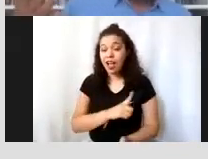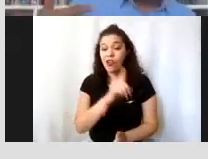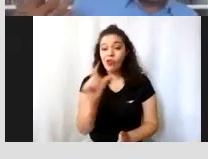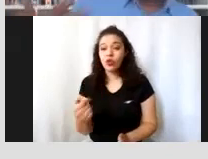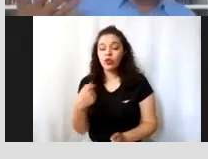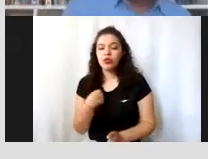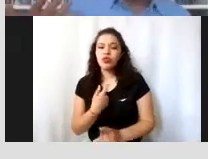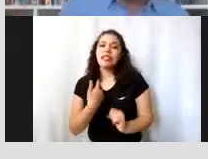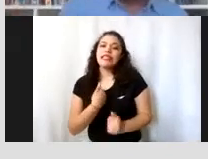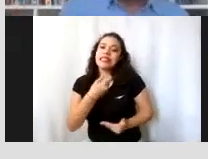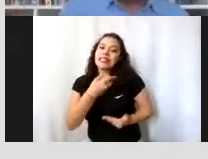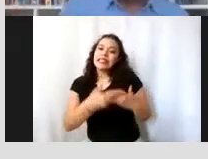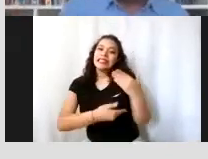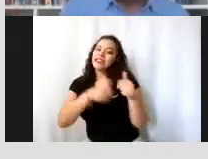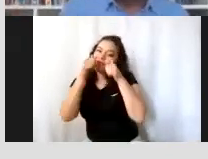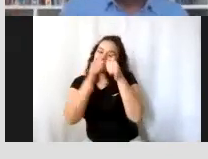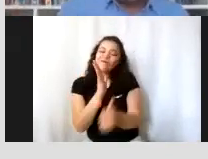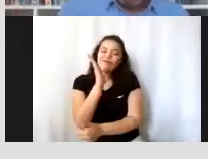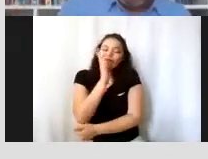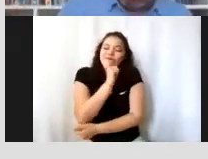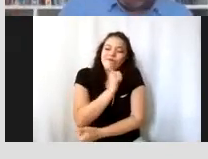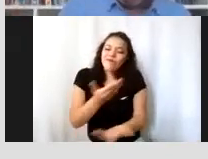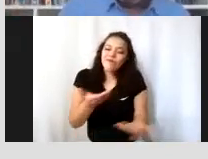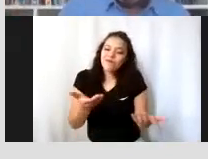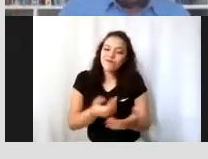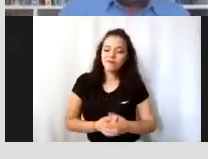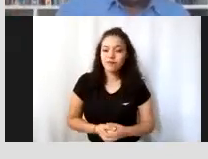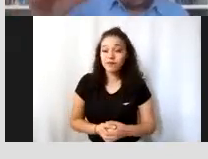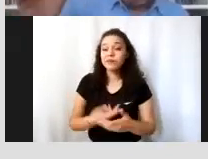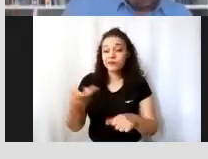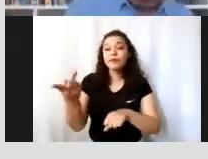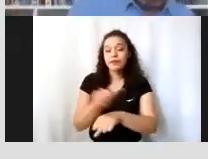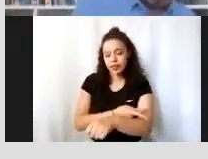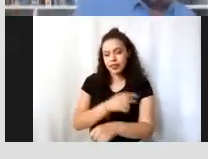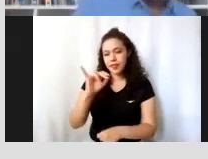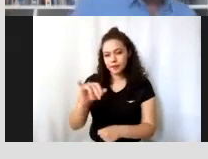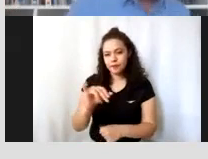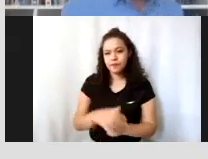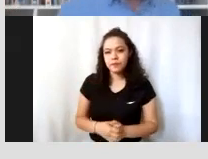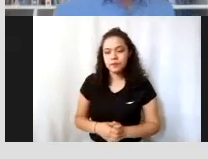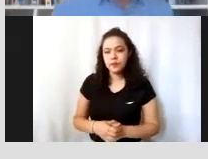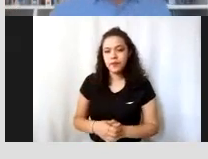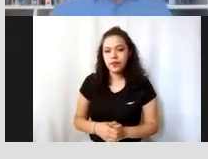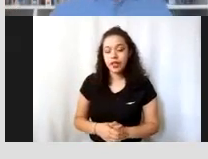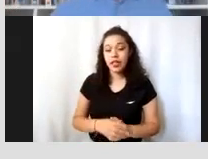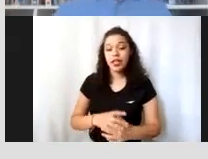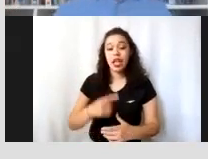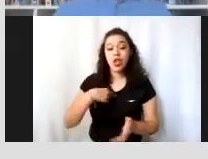ya no puedo darte servicios asistenciales. Esas cosas ocurren. Generalmente, la revocación del